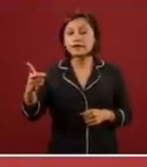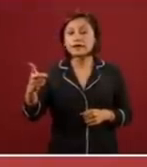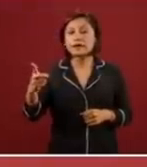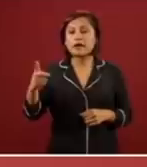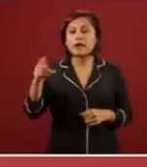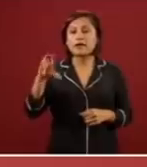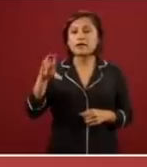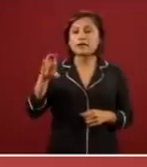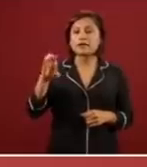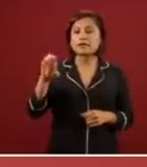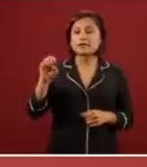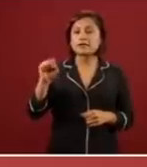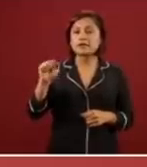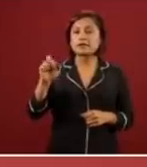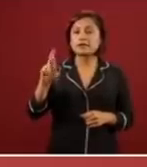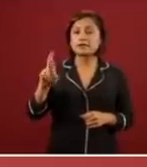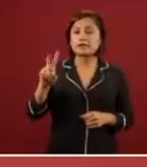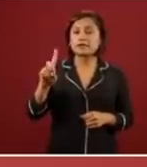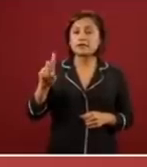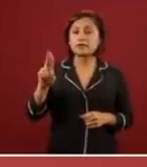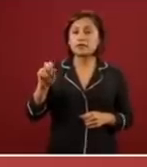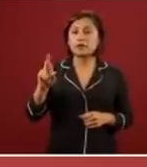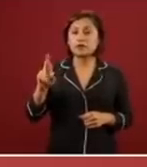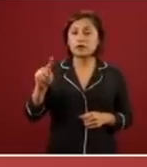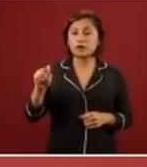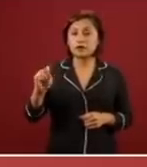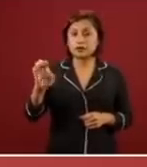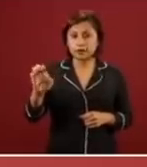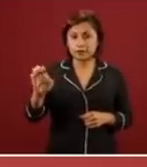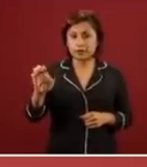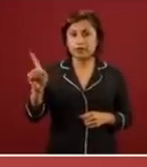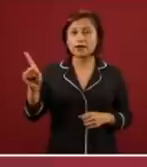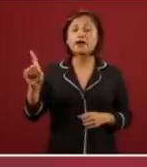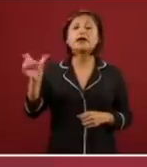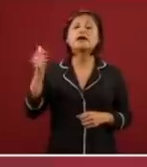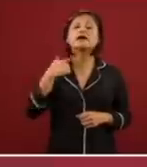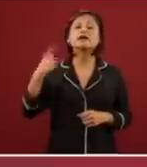Duarte, el exgobernador de Chihuahua.